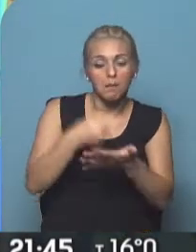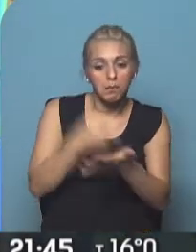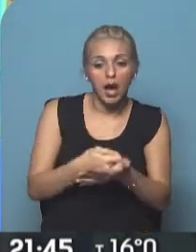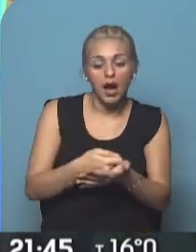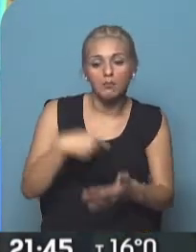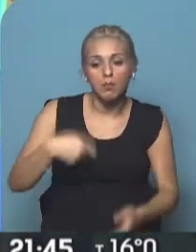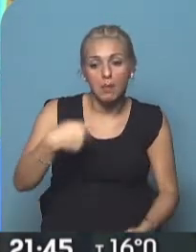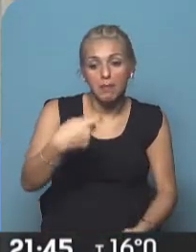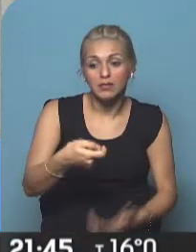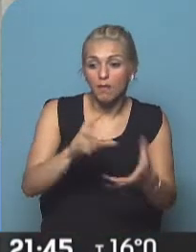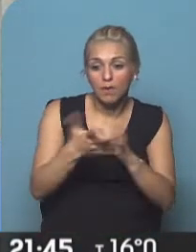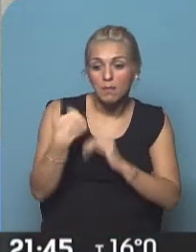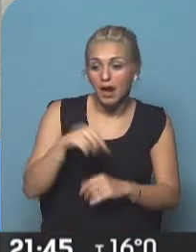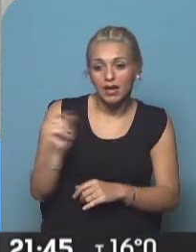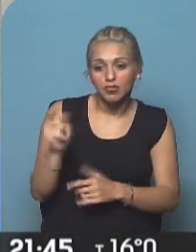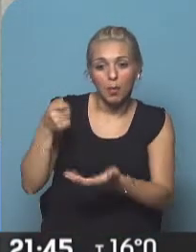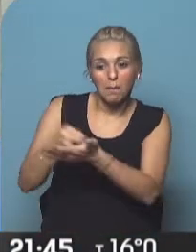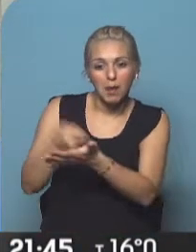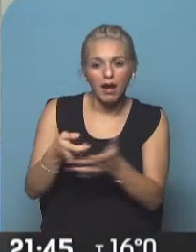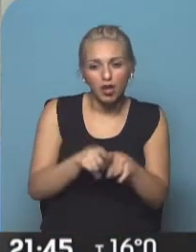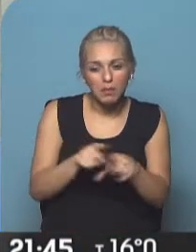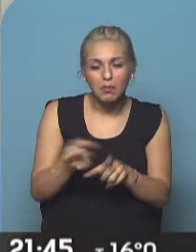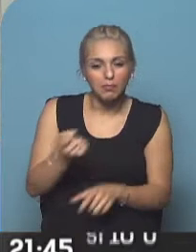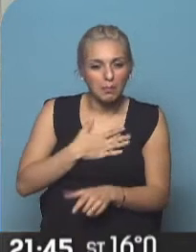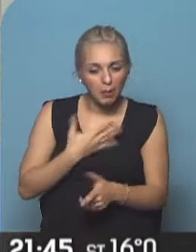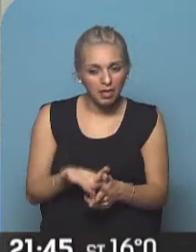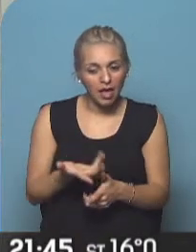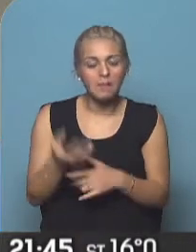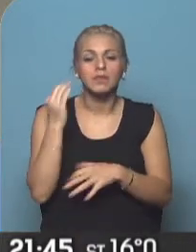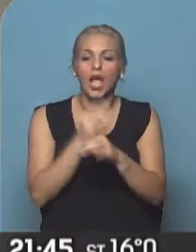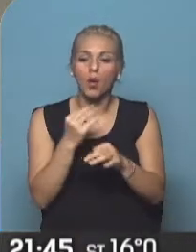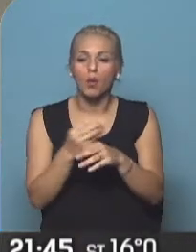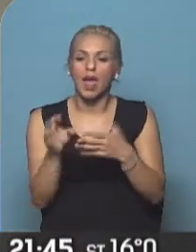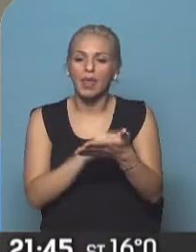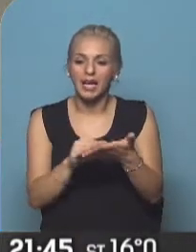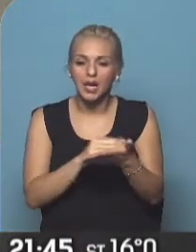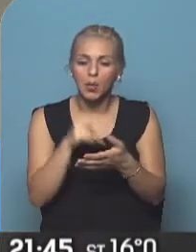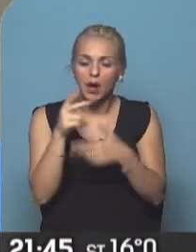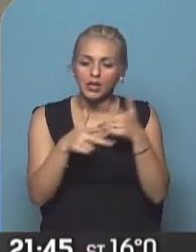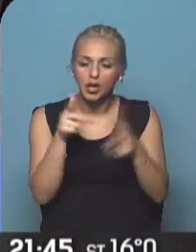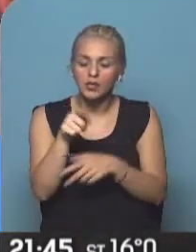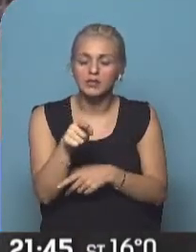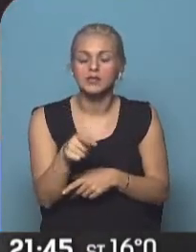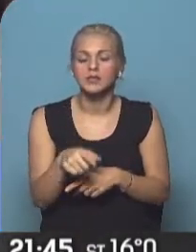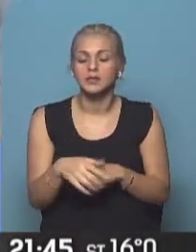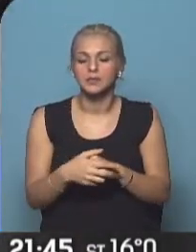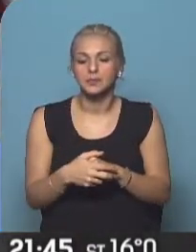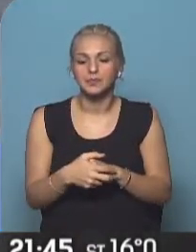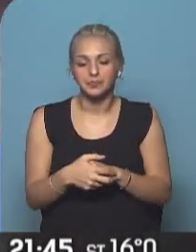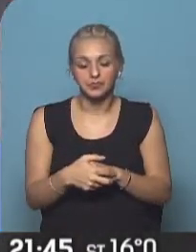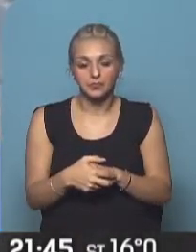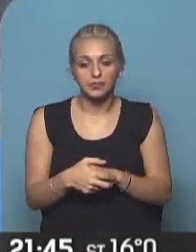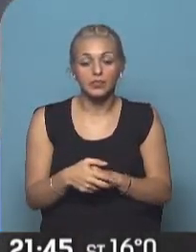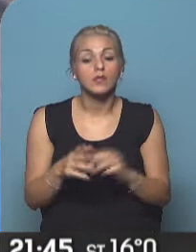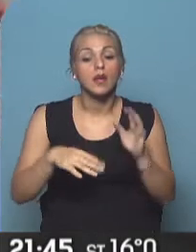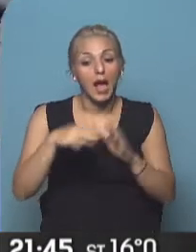notable el colegio de escribanos señaló en tanto que en las anotaciones notariales se incrementaron en